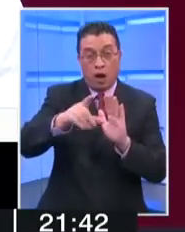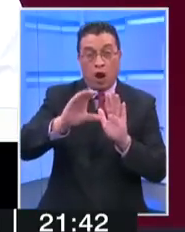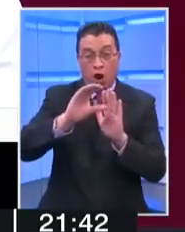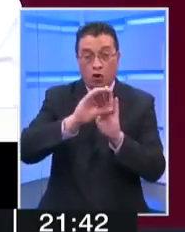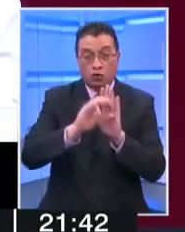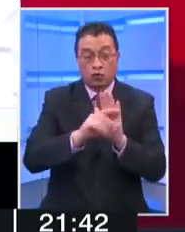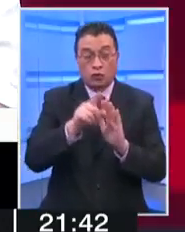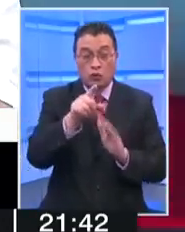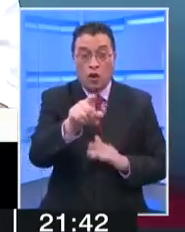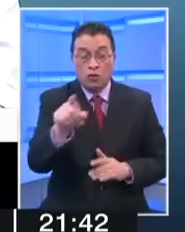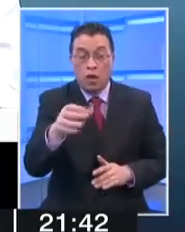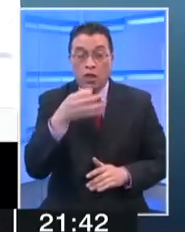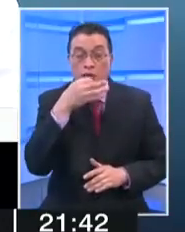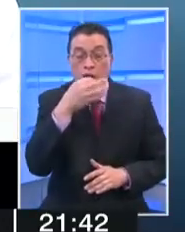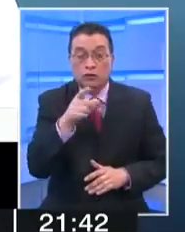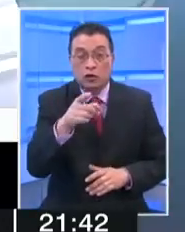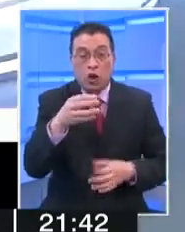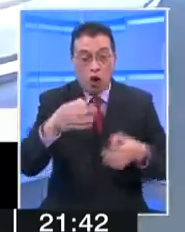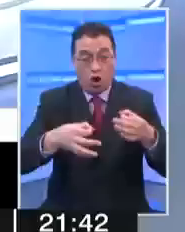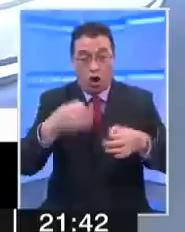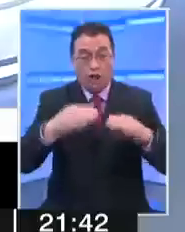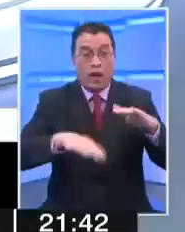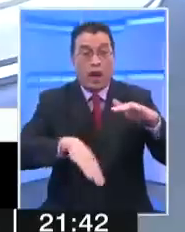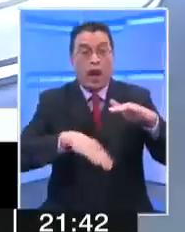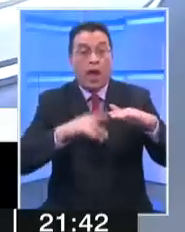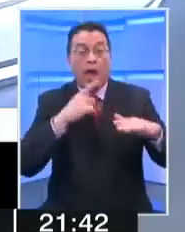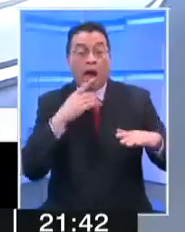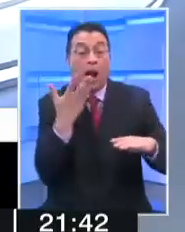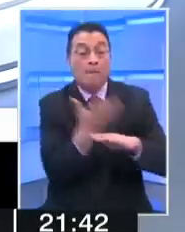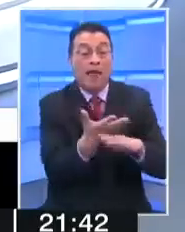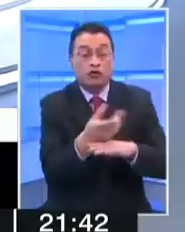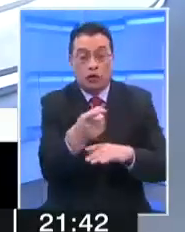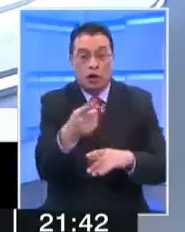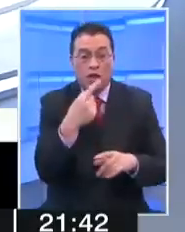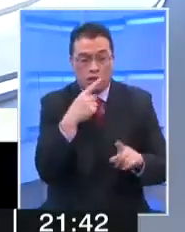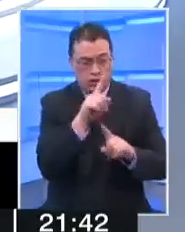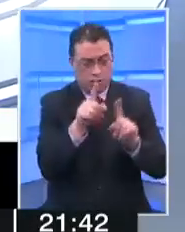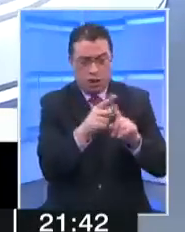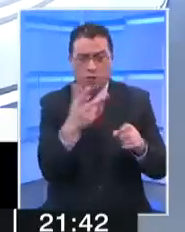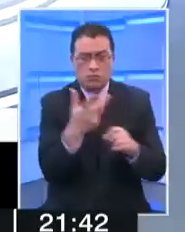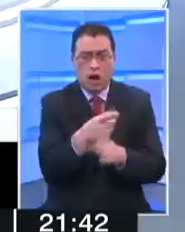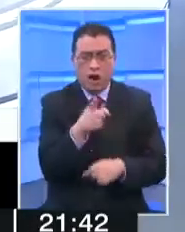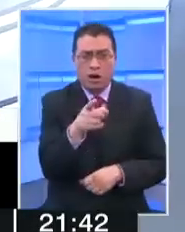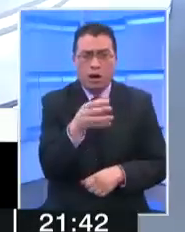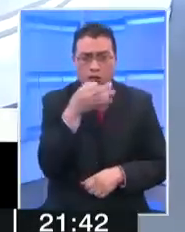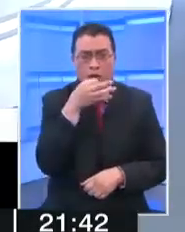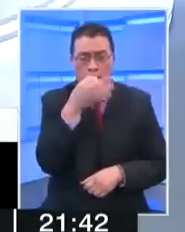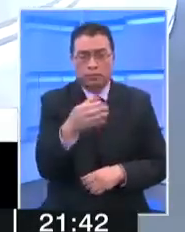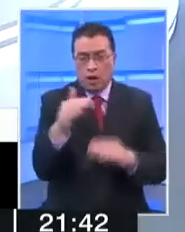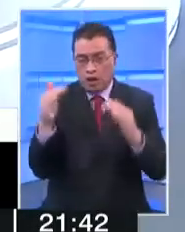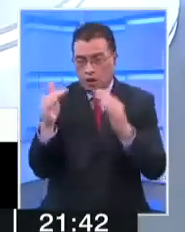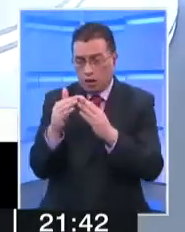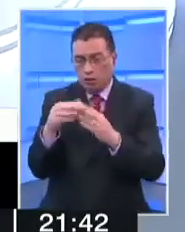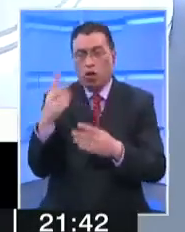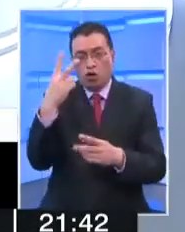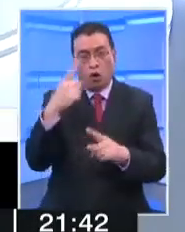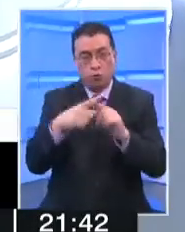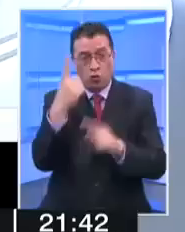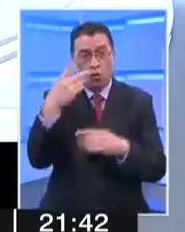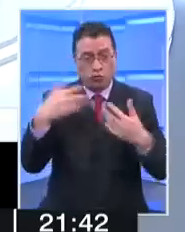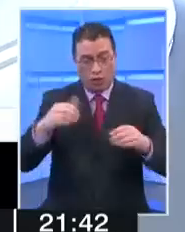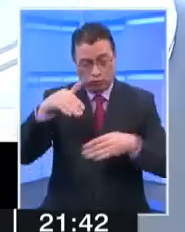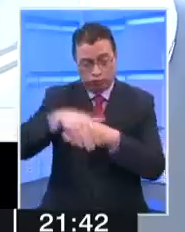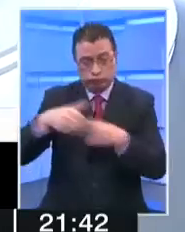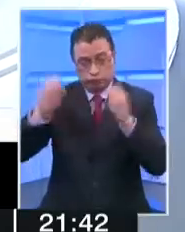usted señor de la corte de apelaciones la están mal interpretando ella cuando ustedes le dieron el arresto domiciliario por dos votos a uno